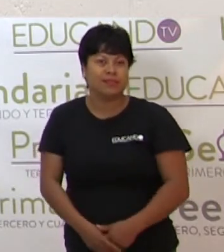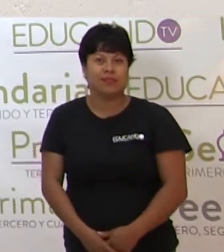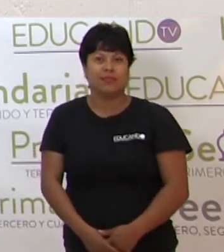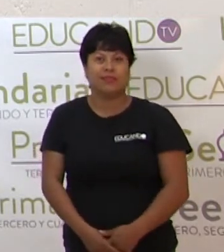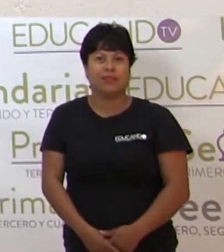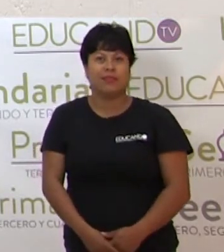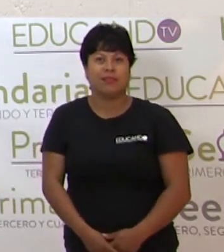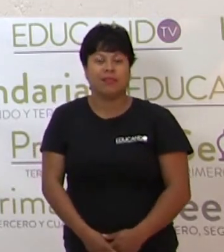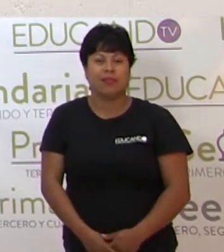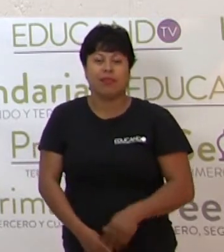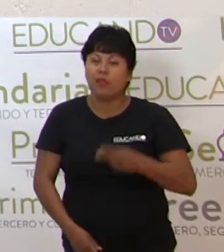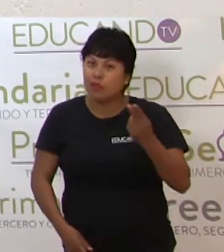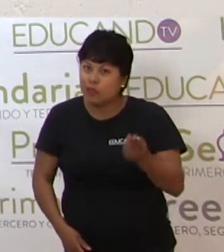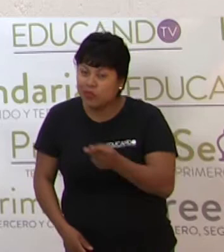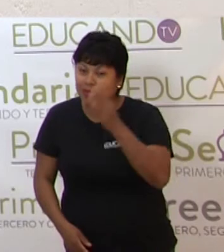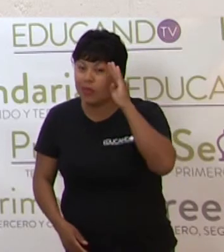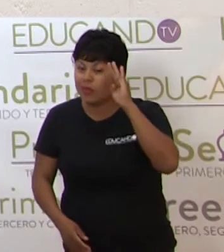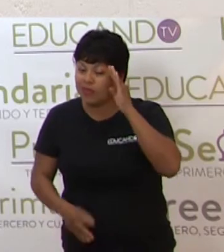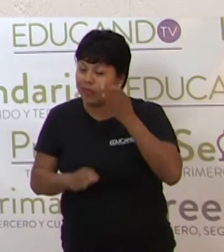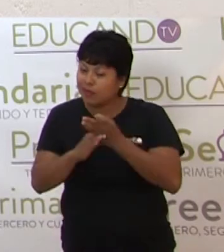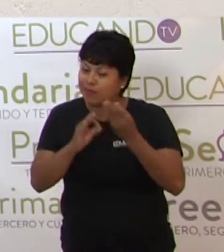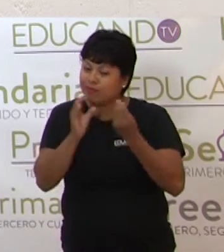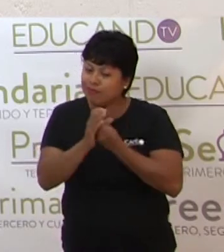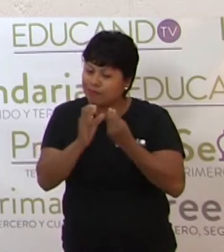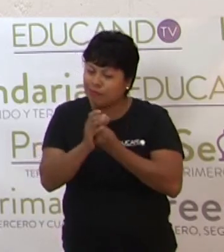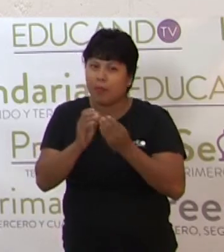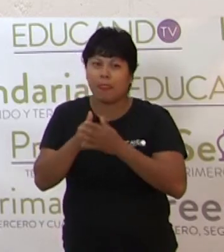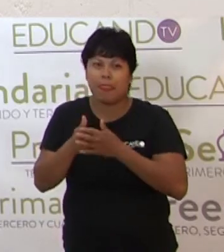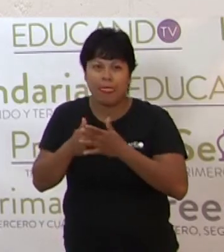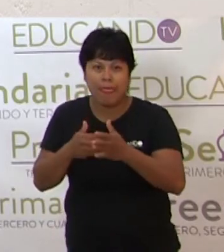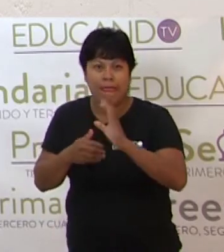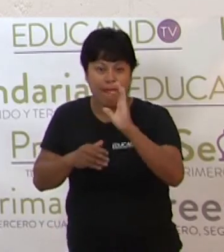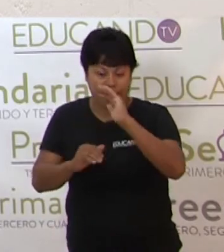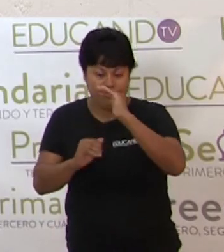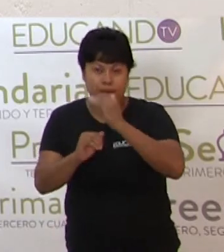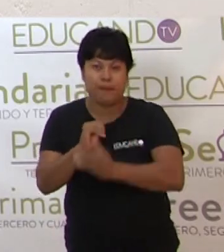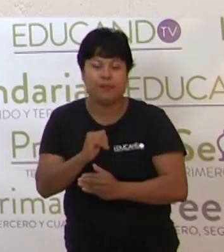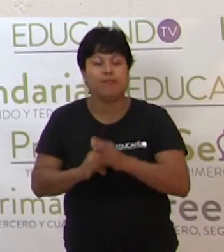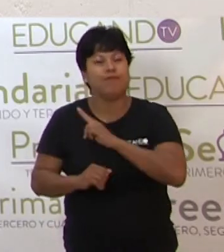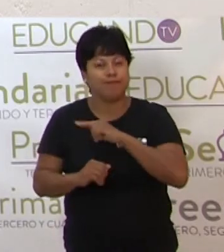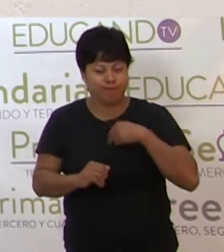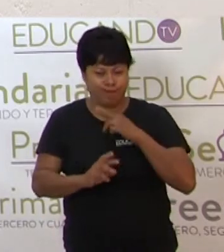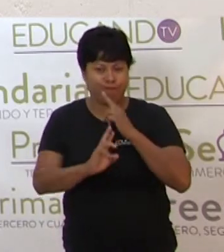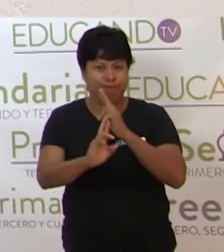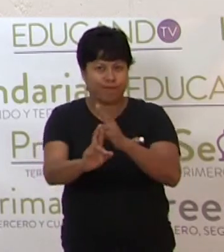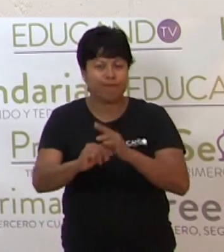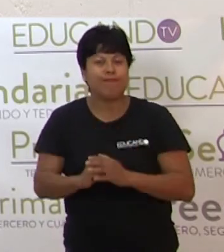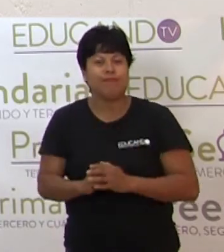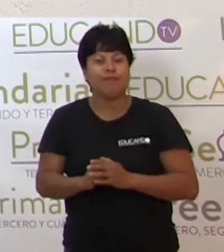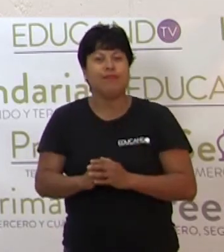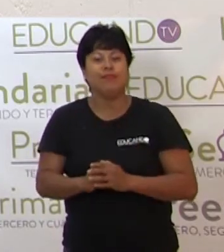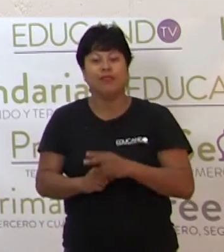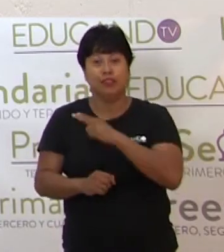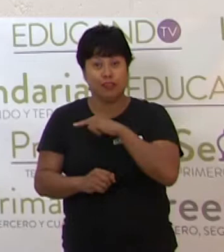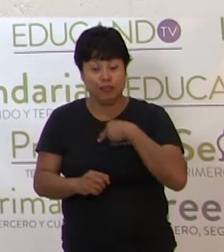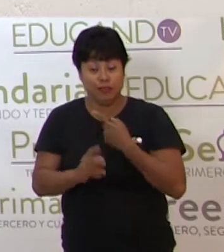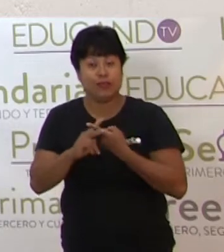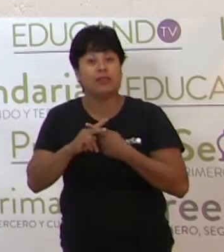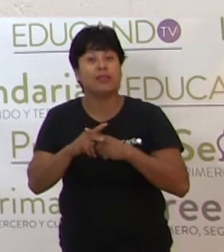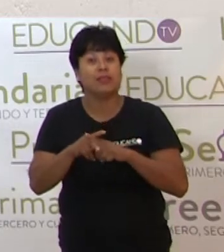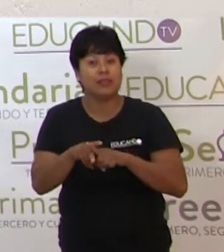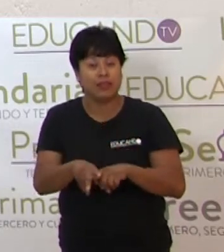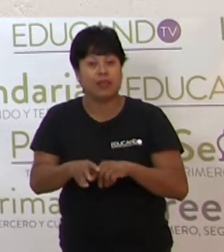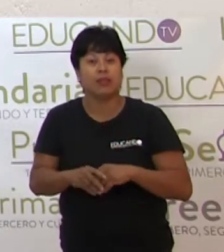Ustedes lo van a pensar durante el transcurso de la clase y ya al final vamos a dar la respuesta. Vamos a iniciar